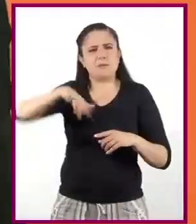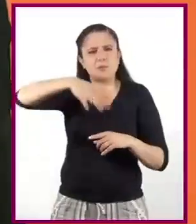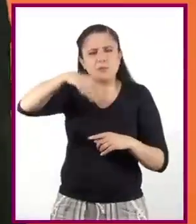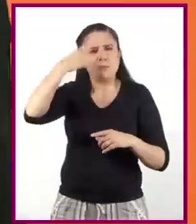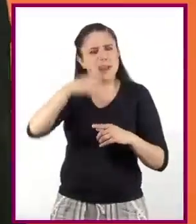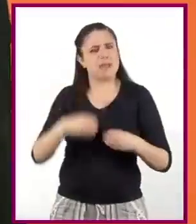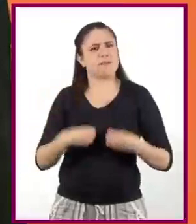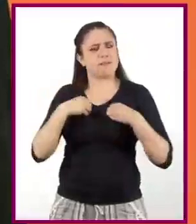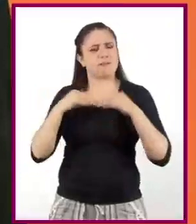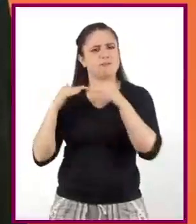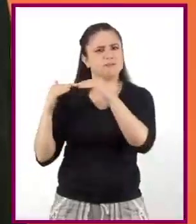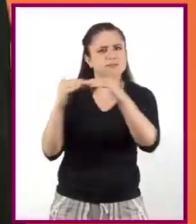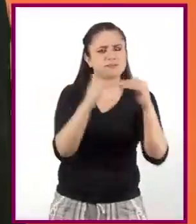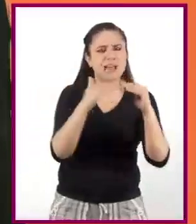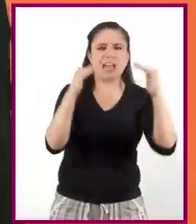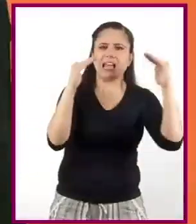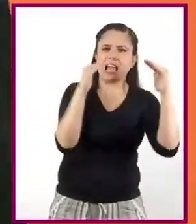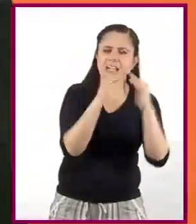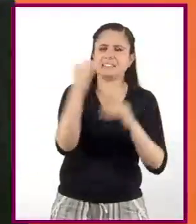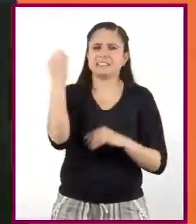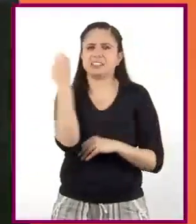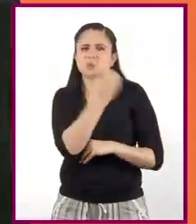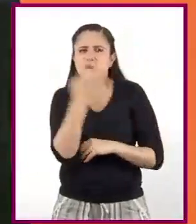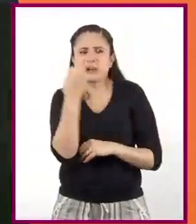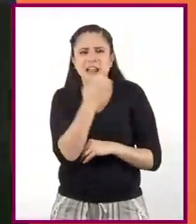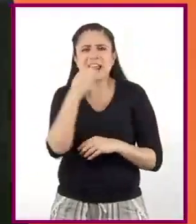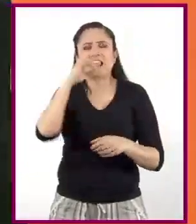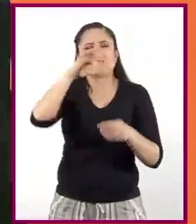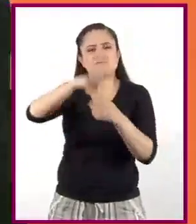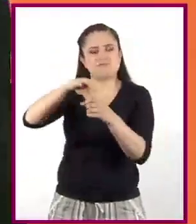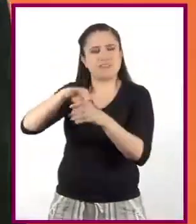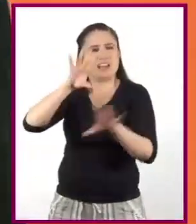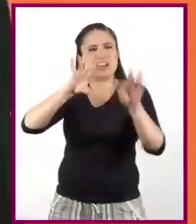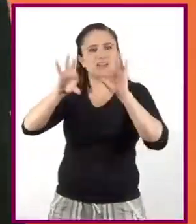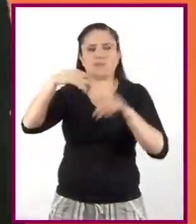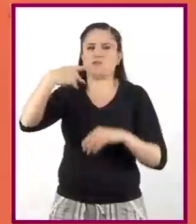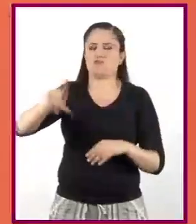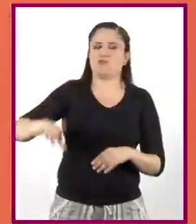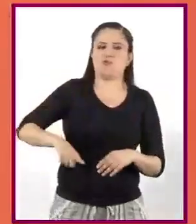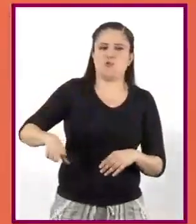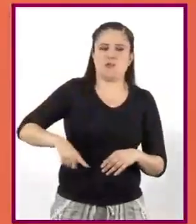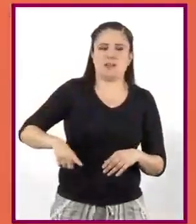democráticamente en casa, en la escuela y en la elección de sus gobernantes.